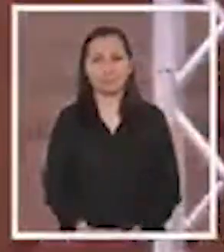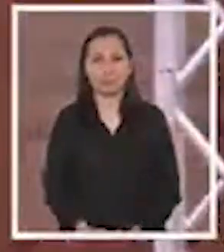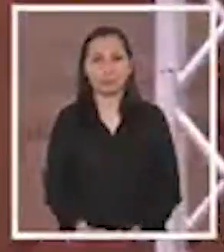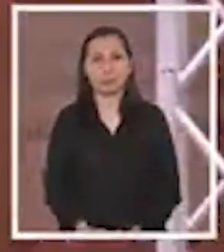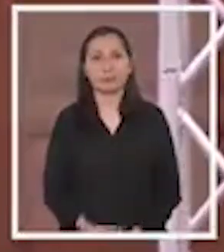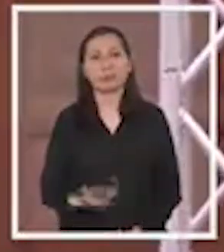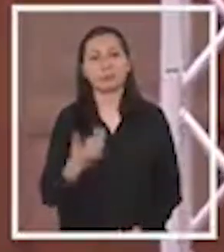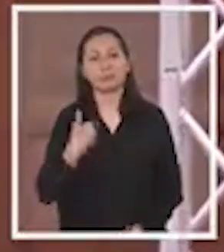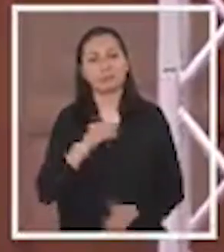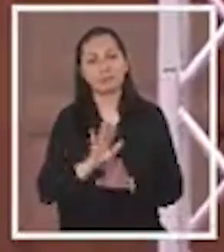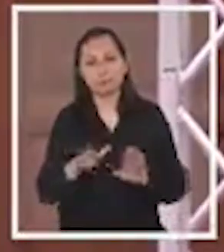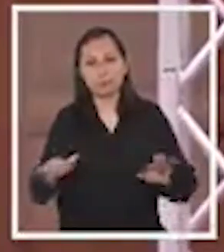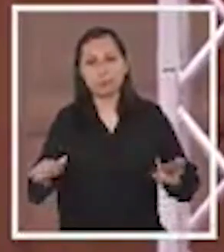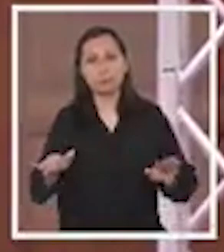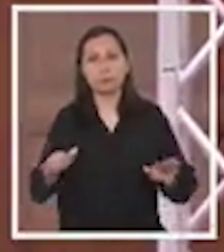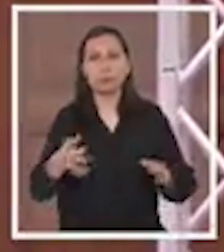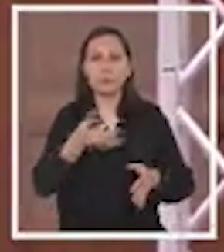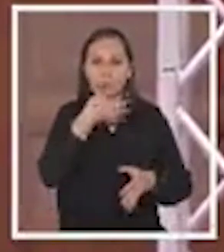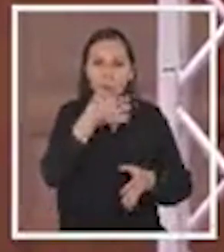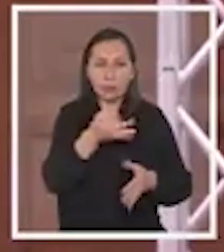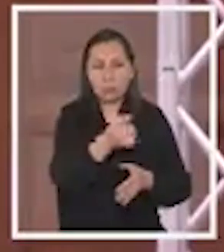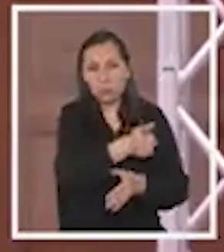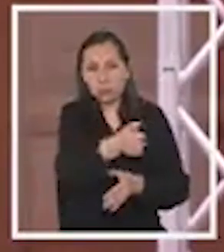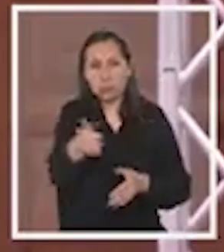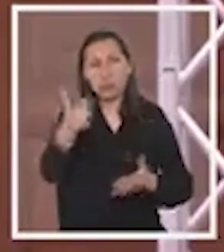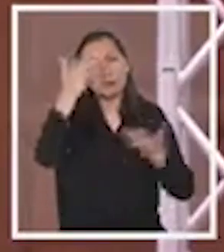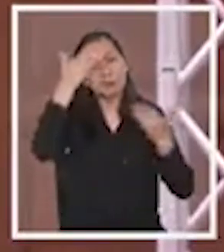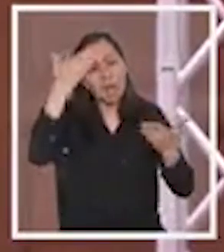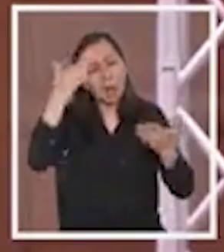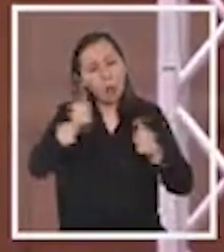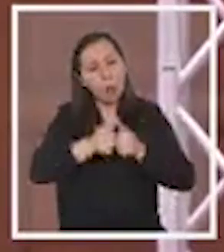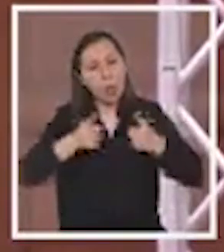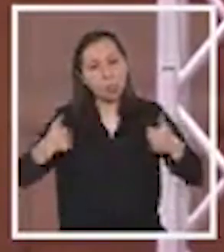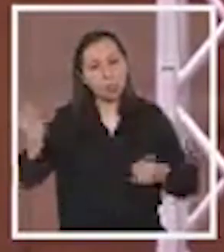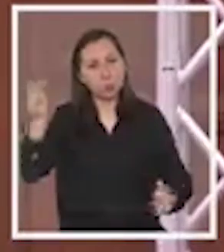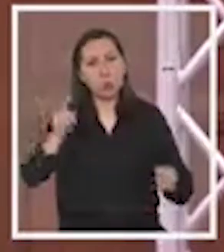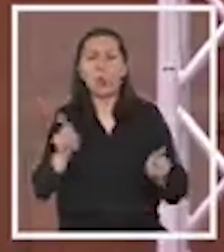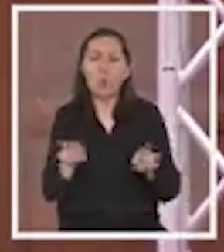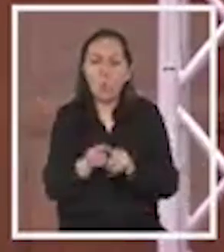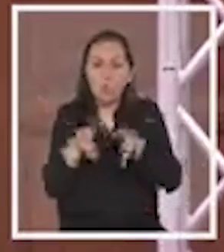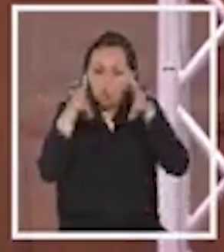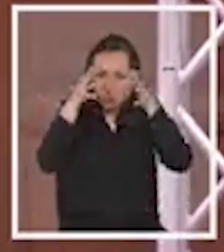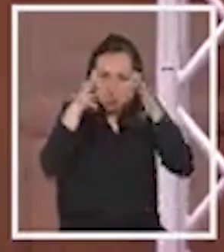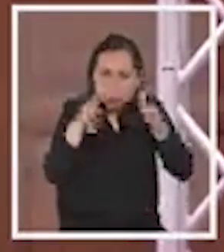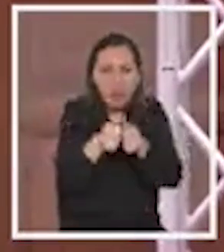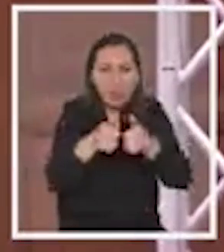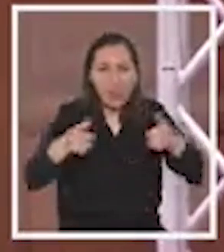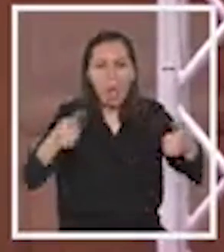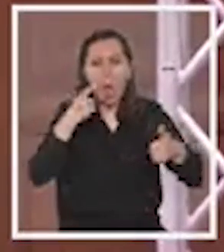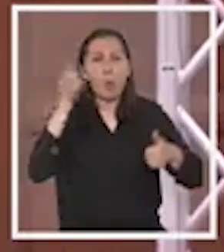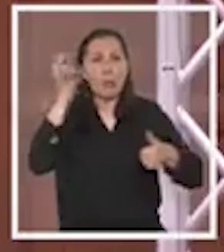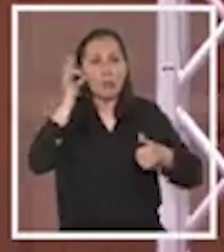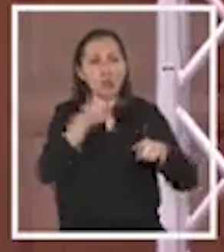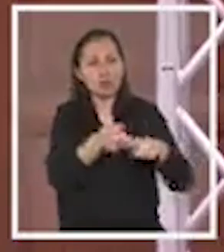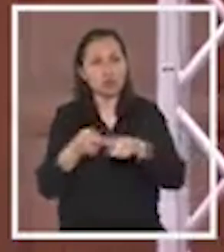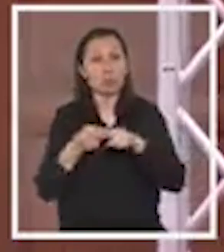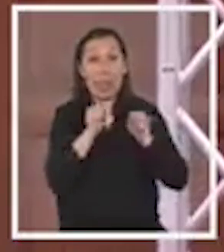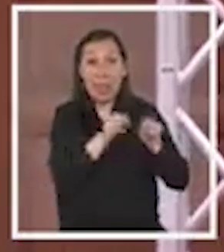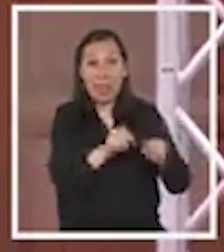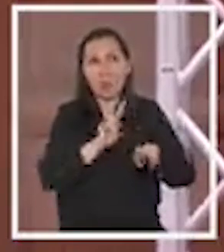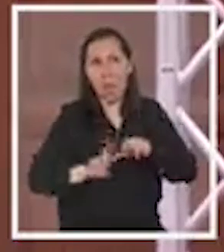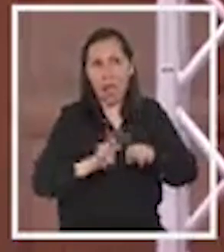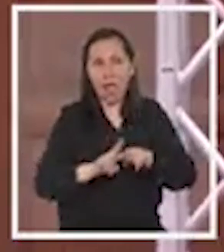Oye, hago, por cierto, extensiva el saludo a todas las autoridades, pero centrémonos principalmente en las dirigentes y los dirigentes sociales, que son los que le